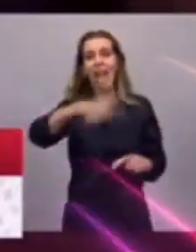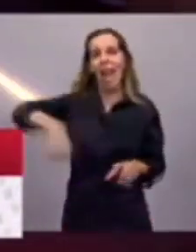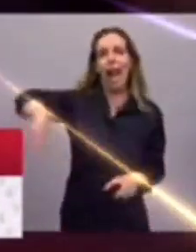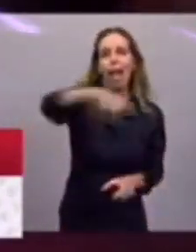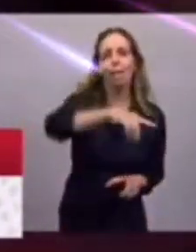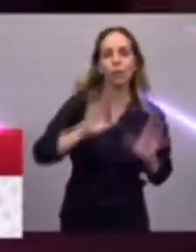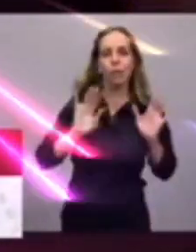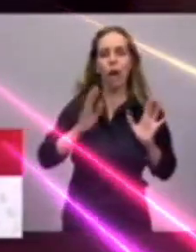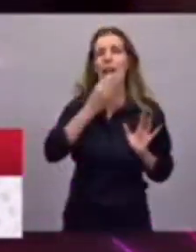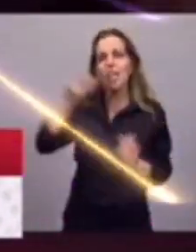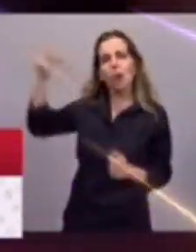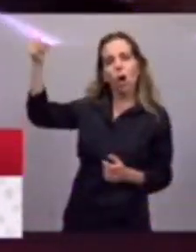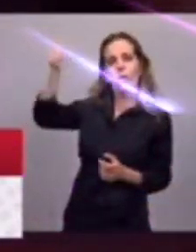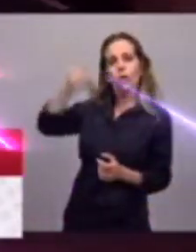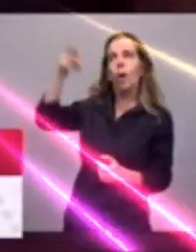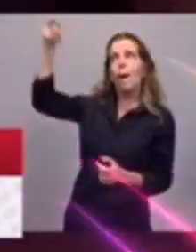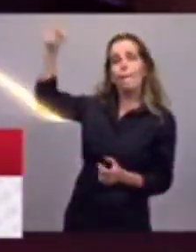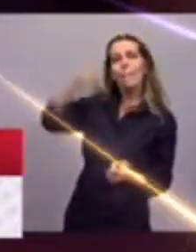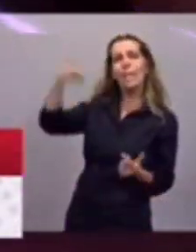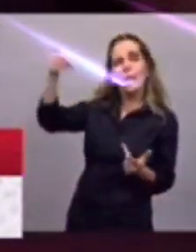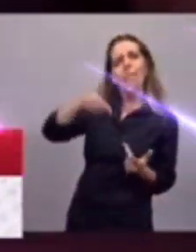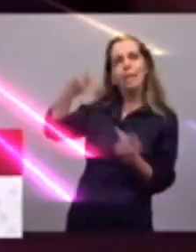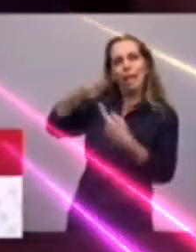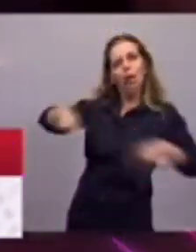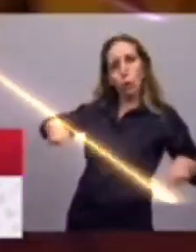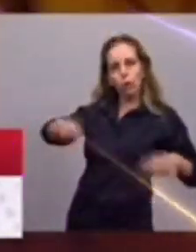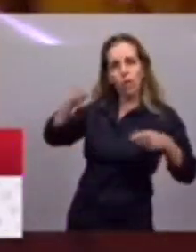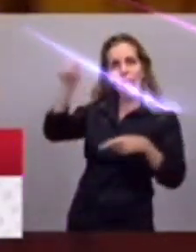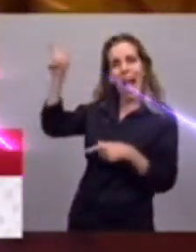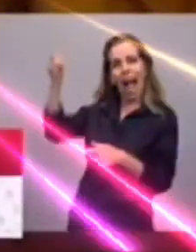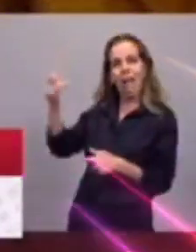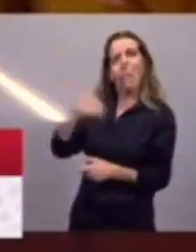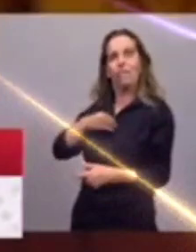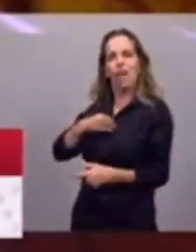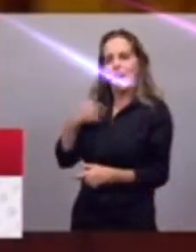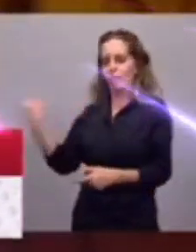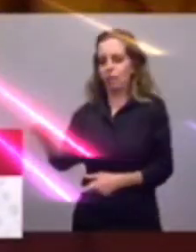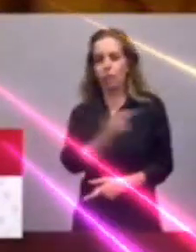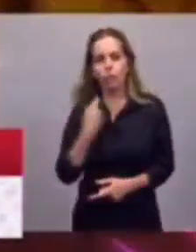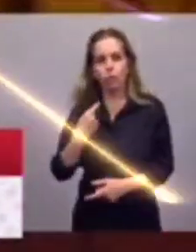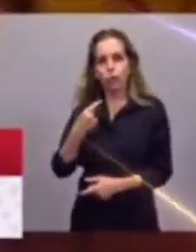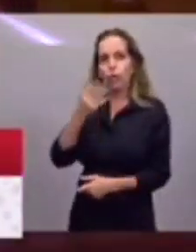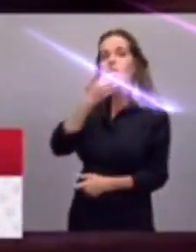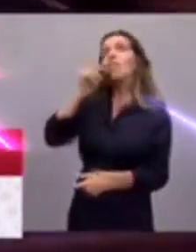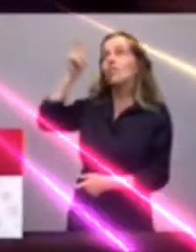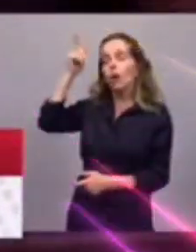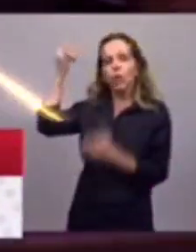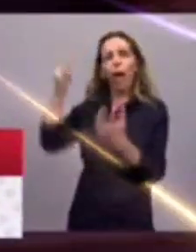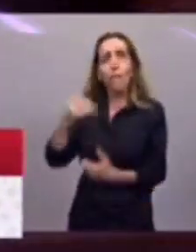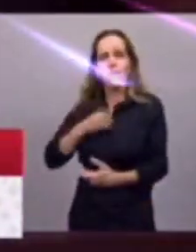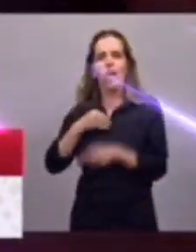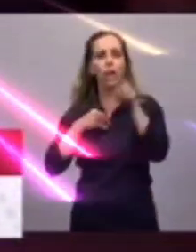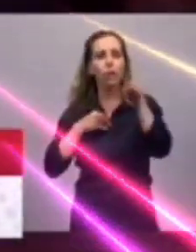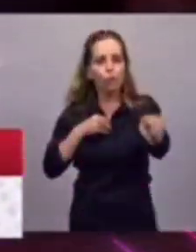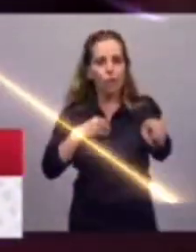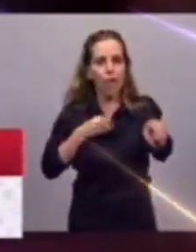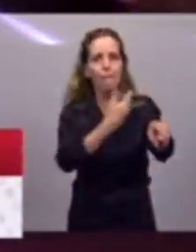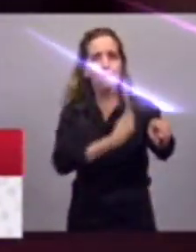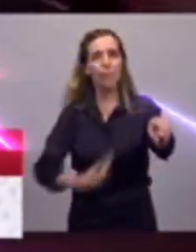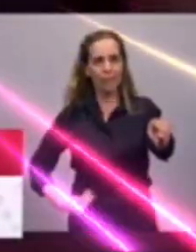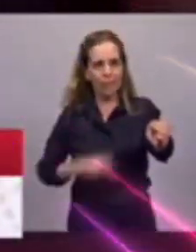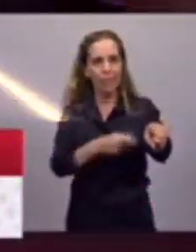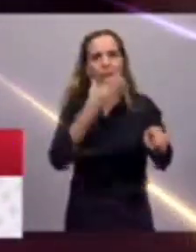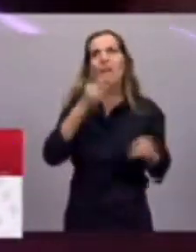Dios nos pide cosas y tiene fe en nosotros. Dios tiene fe en usted, señor presidente. Dios tiene